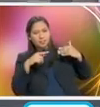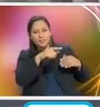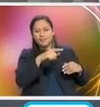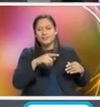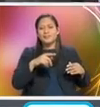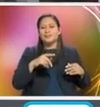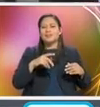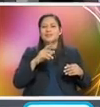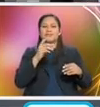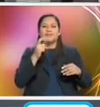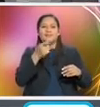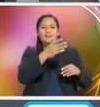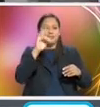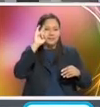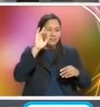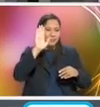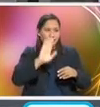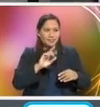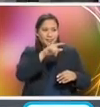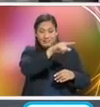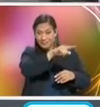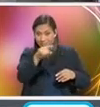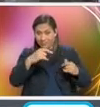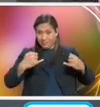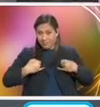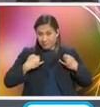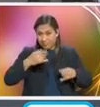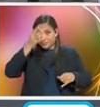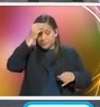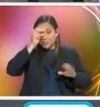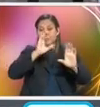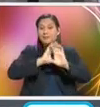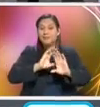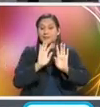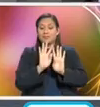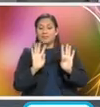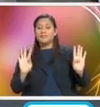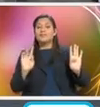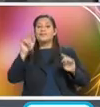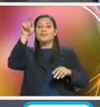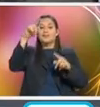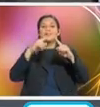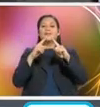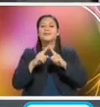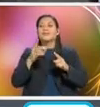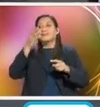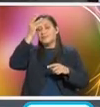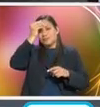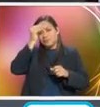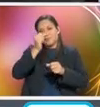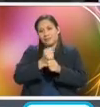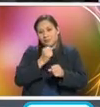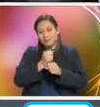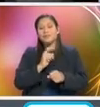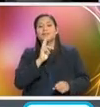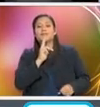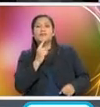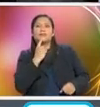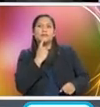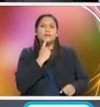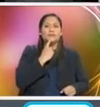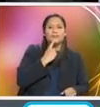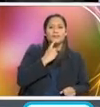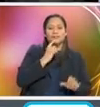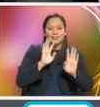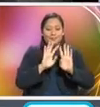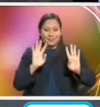siquiera y estos chavos además aprendieron a cantar en el coro de la iglesia, porque además eso es el uso de las voces que